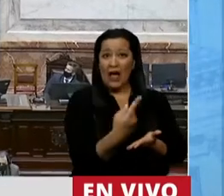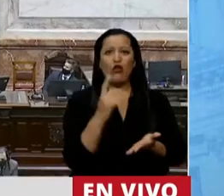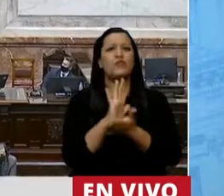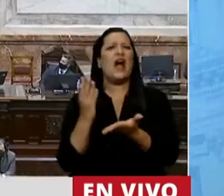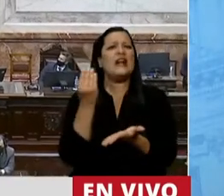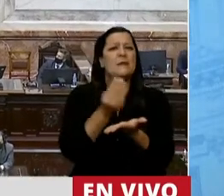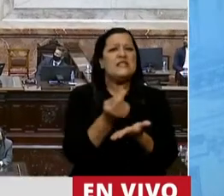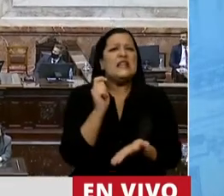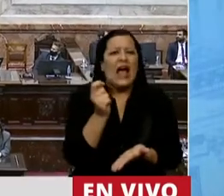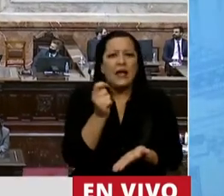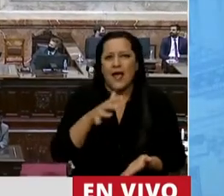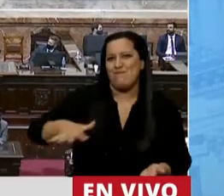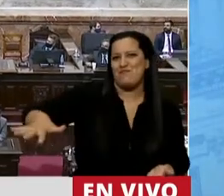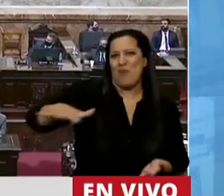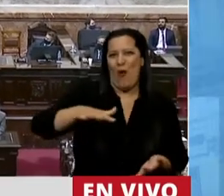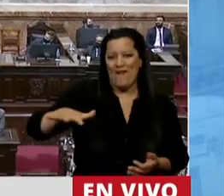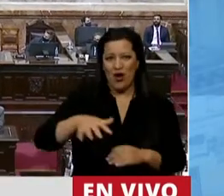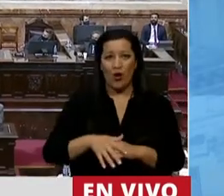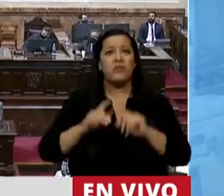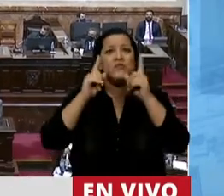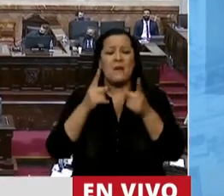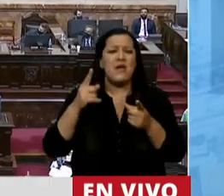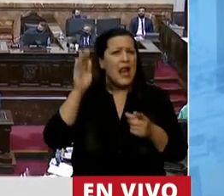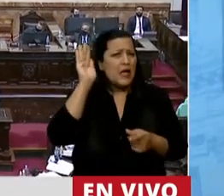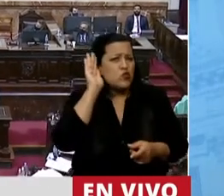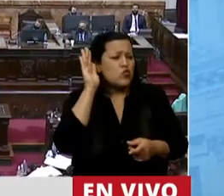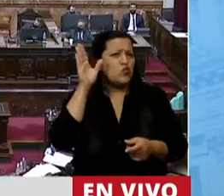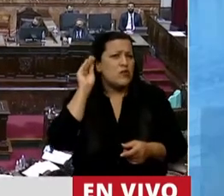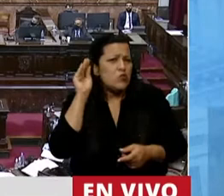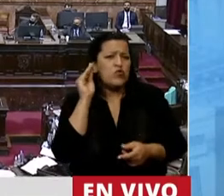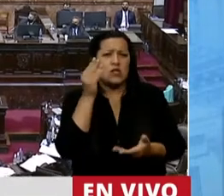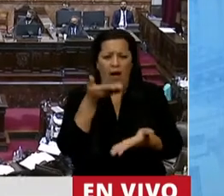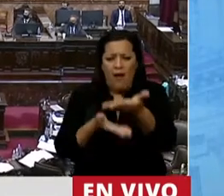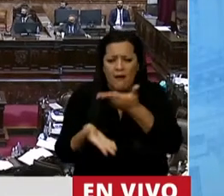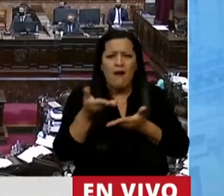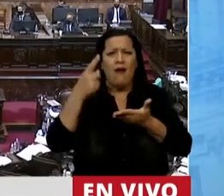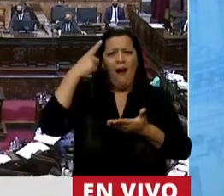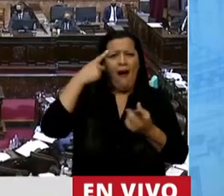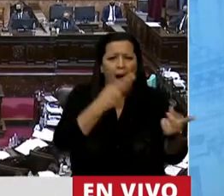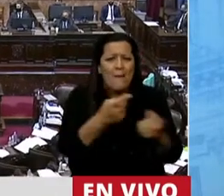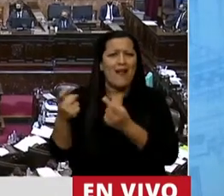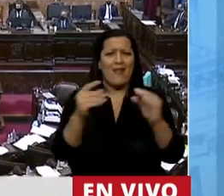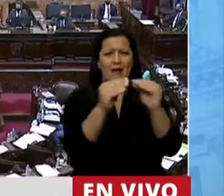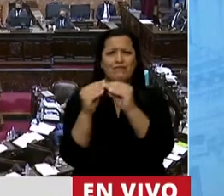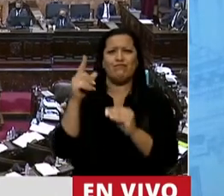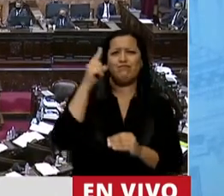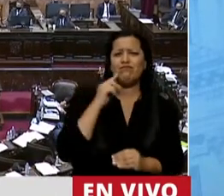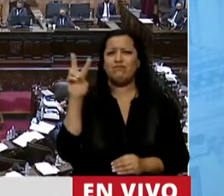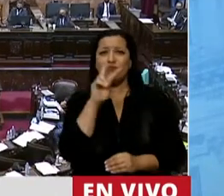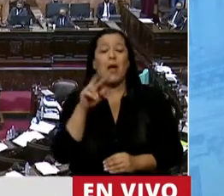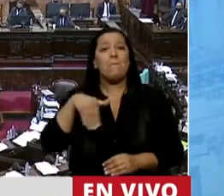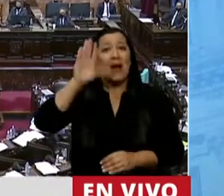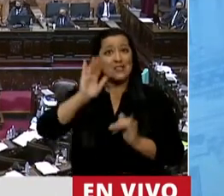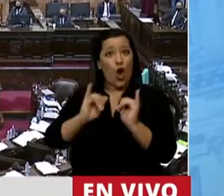pueblo, escuchar y aprender de mis compañeros y mis compañeras, sobre todo de los más